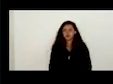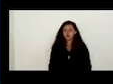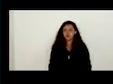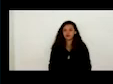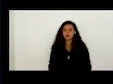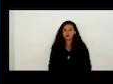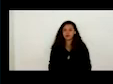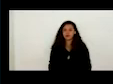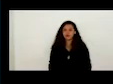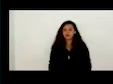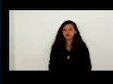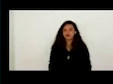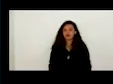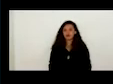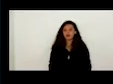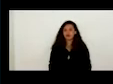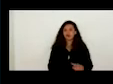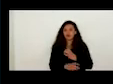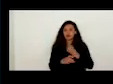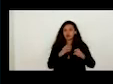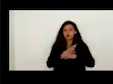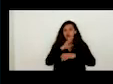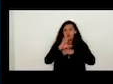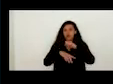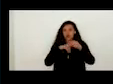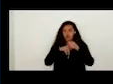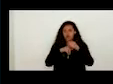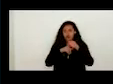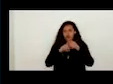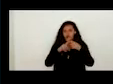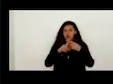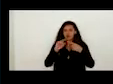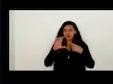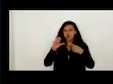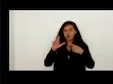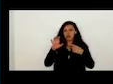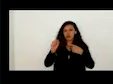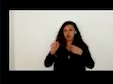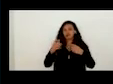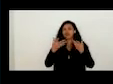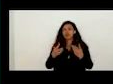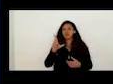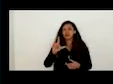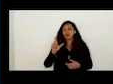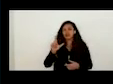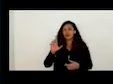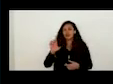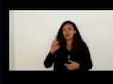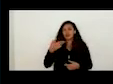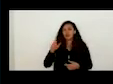en los productos de origen animal y en cereales y leguminosas, como los que